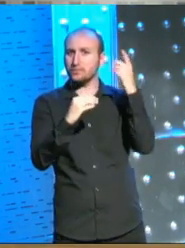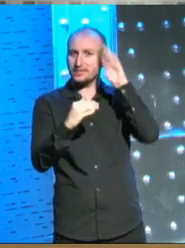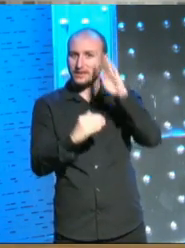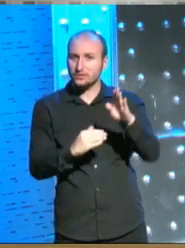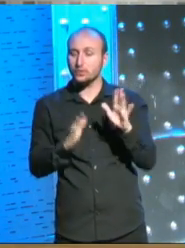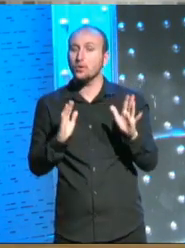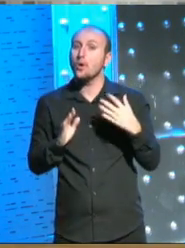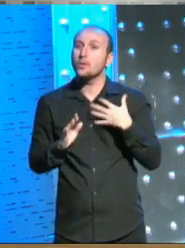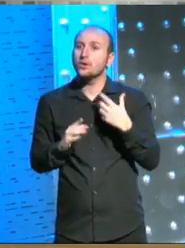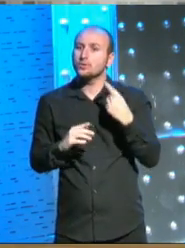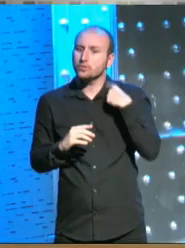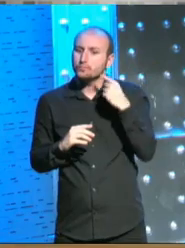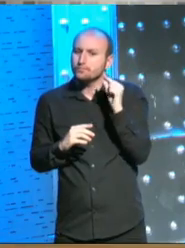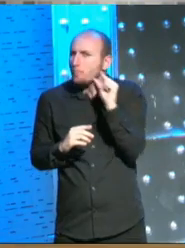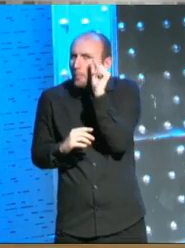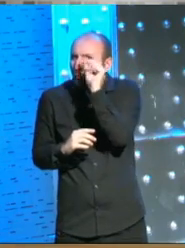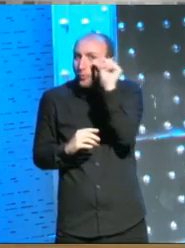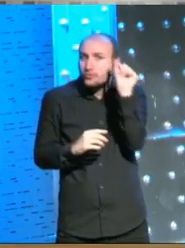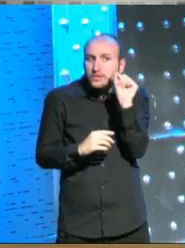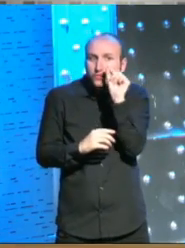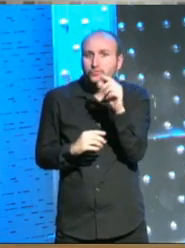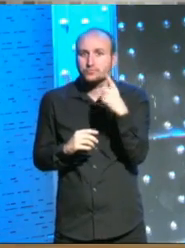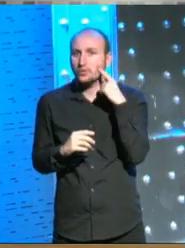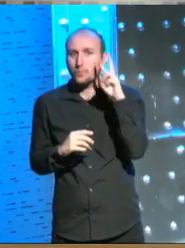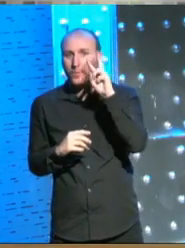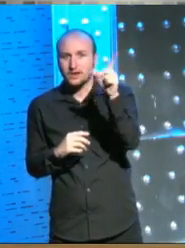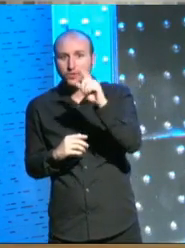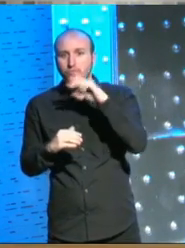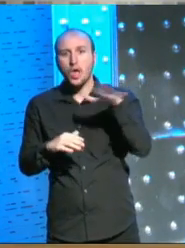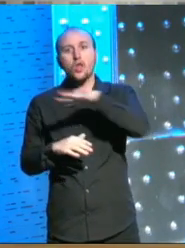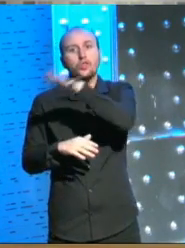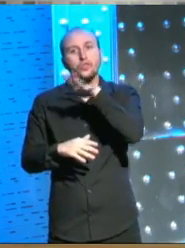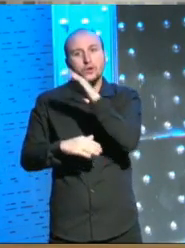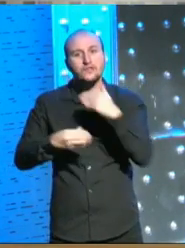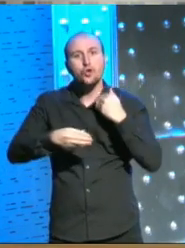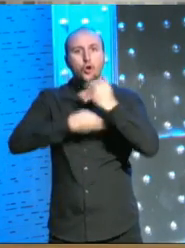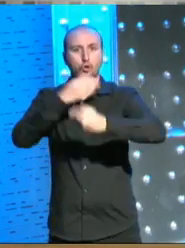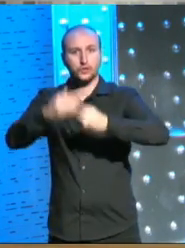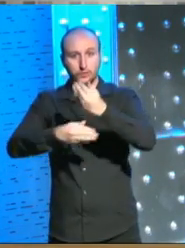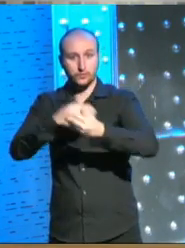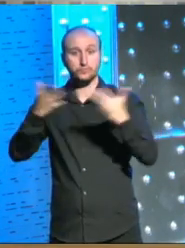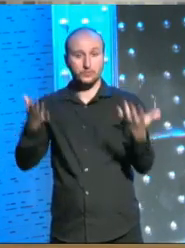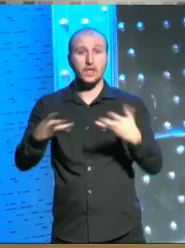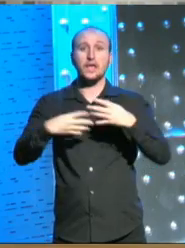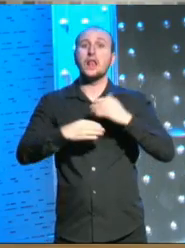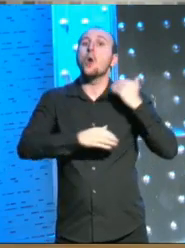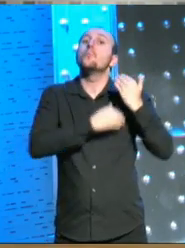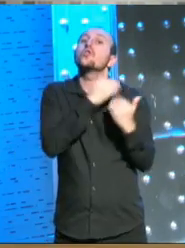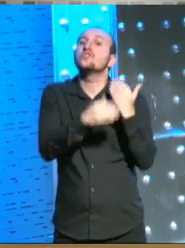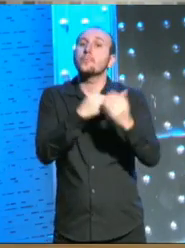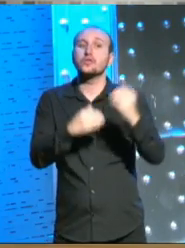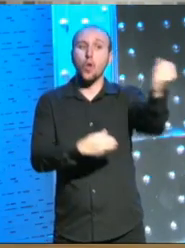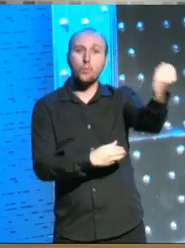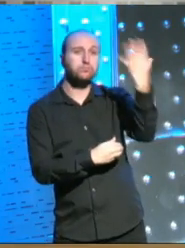no veo puntitos, veo formas compactas y continuas. Por tanto, el procesamiento de la luz en el